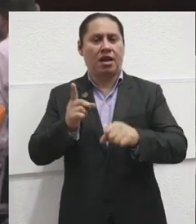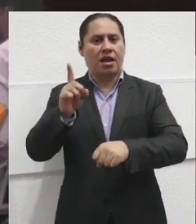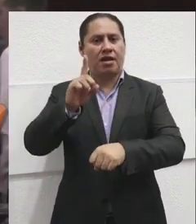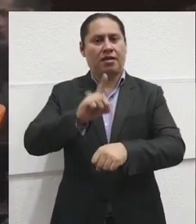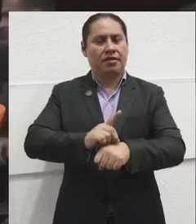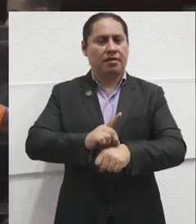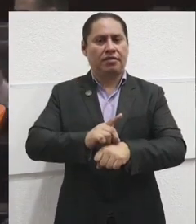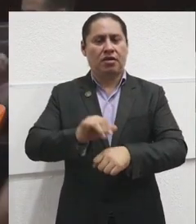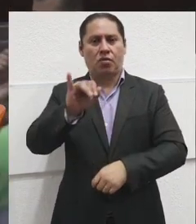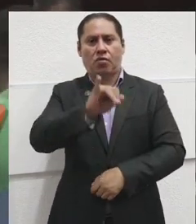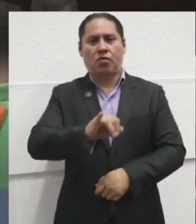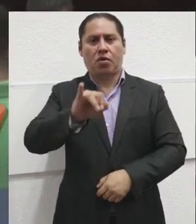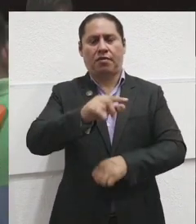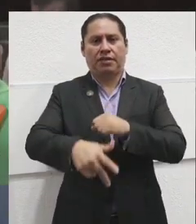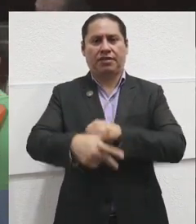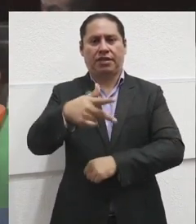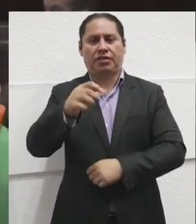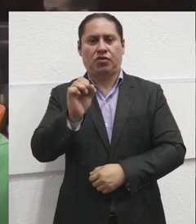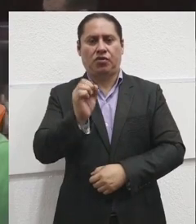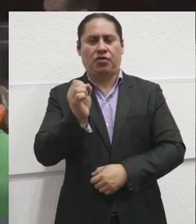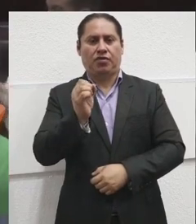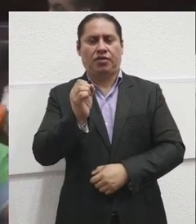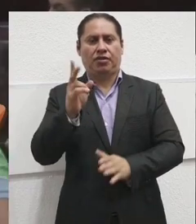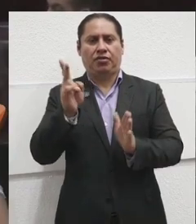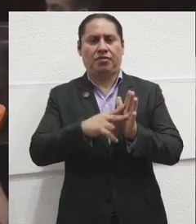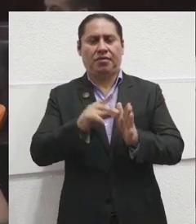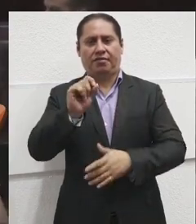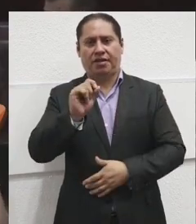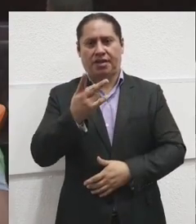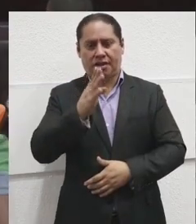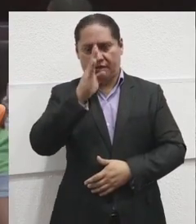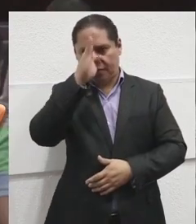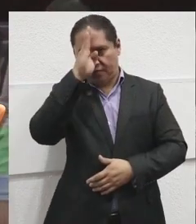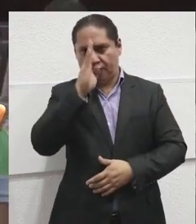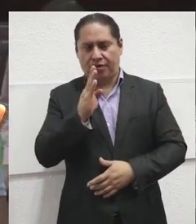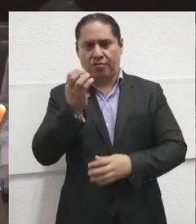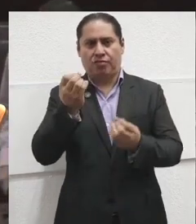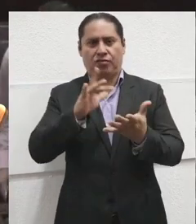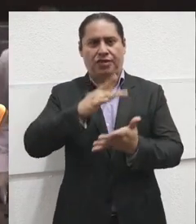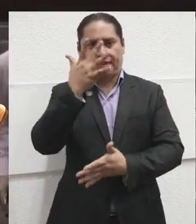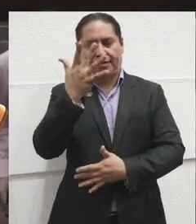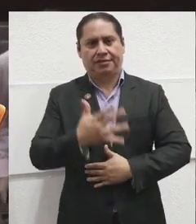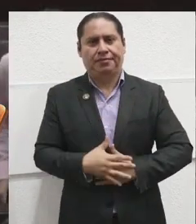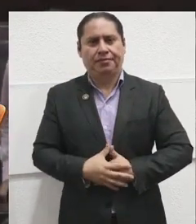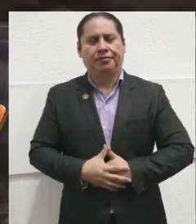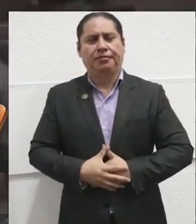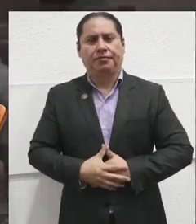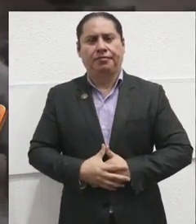celebrarse el día jueves 13 de octubre de 2022 a las 12 horas.